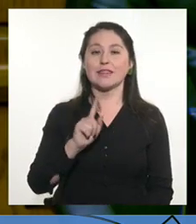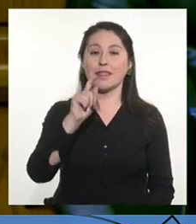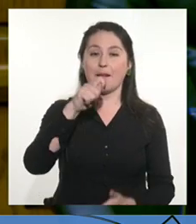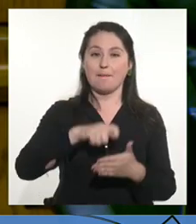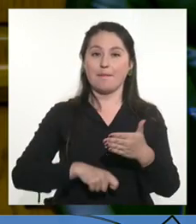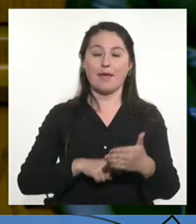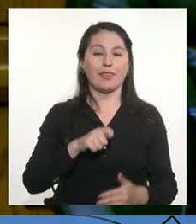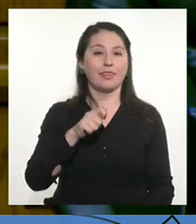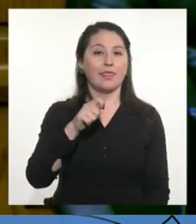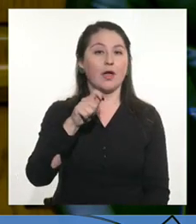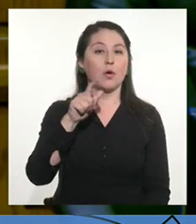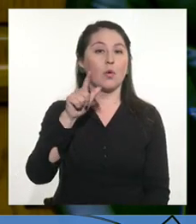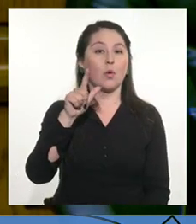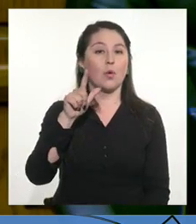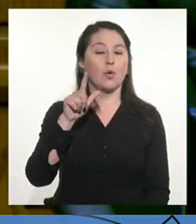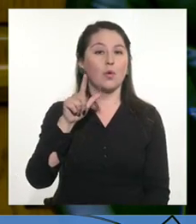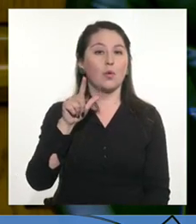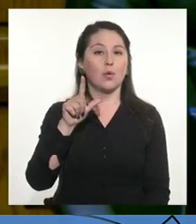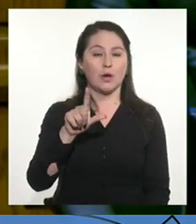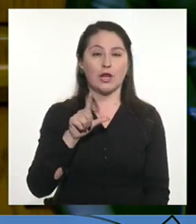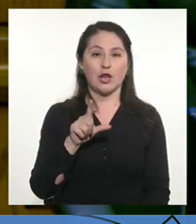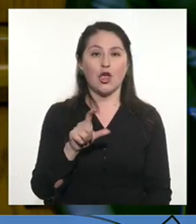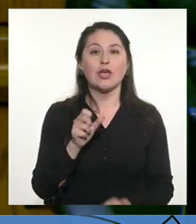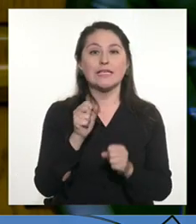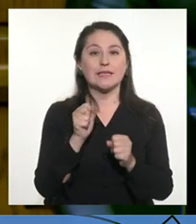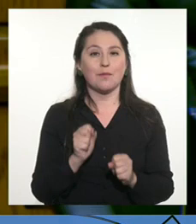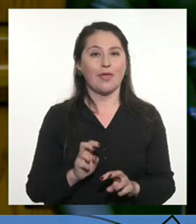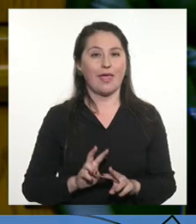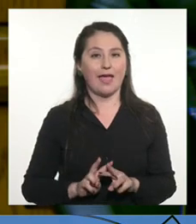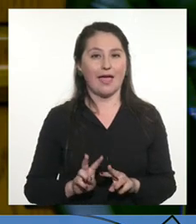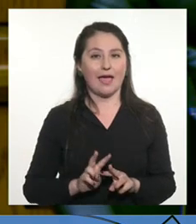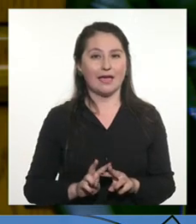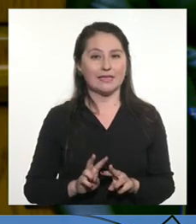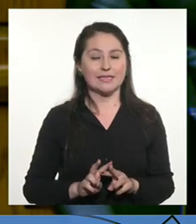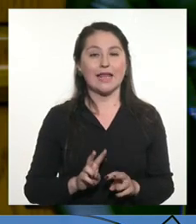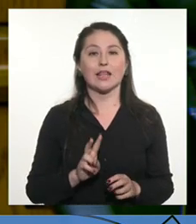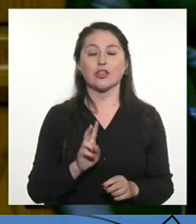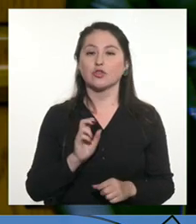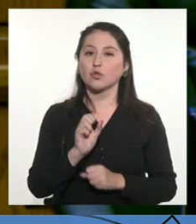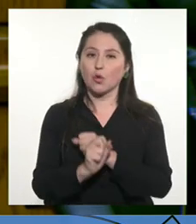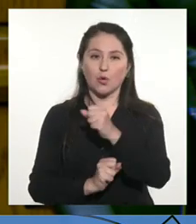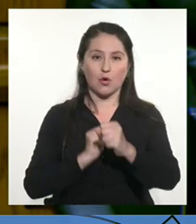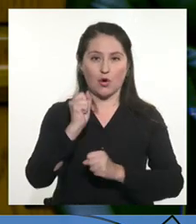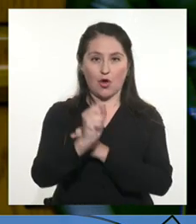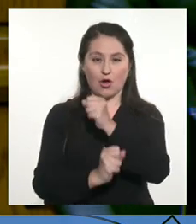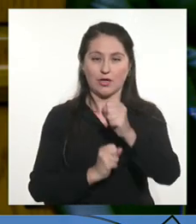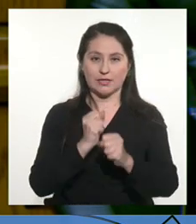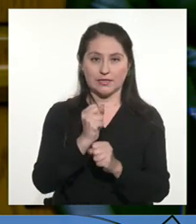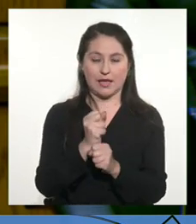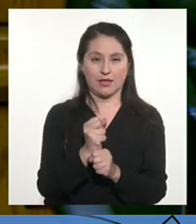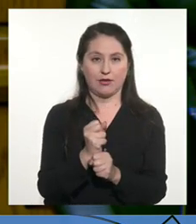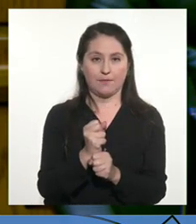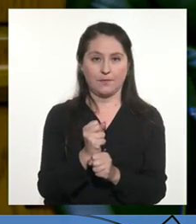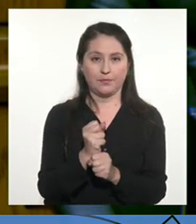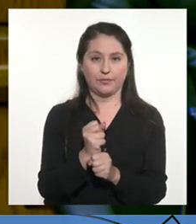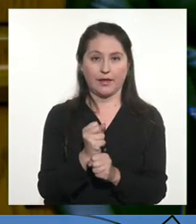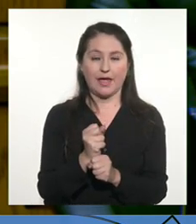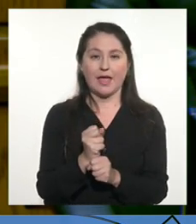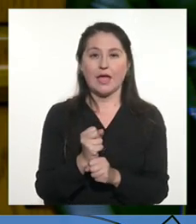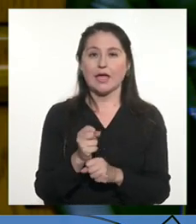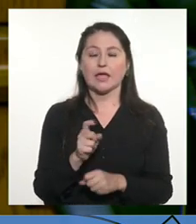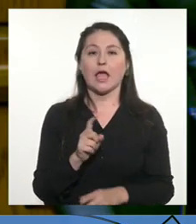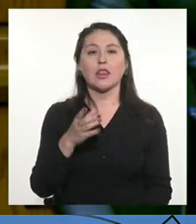la publicación de la ley debiese ser una norma que se aplique todos los años de forma tal que la anualidad